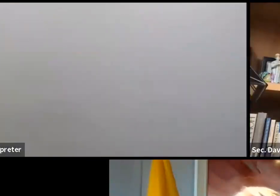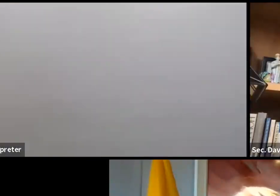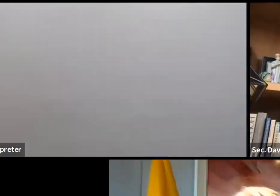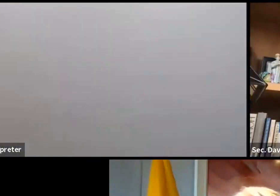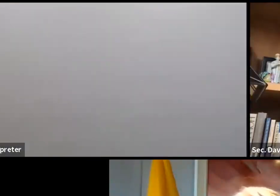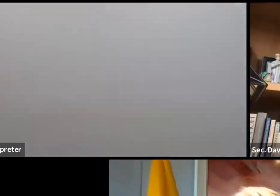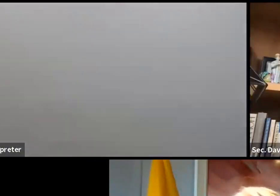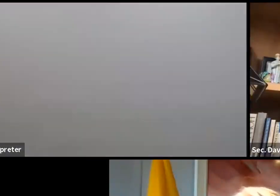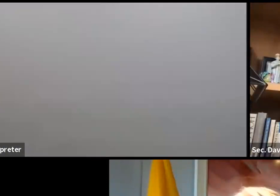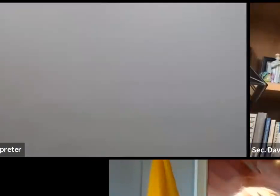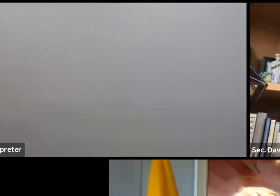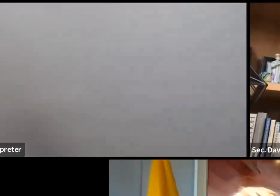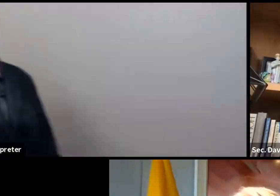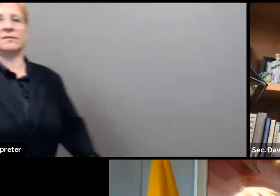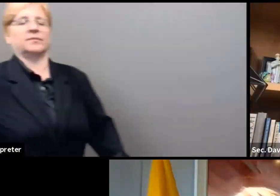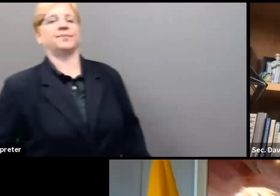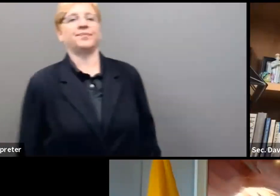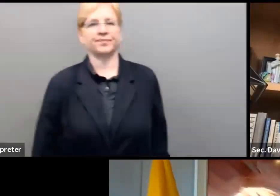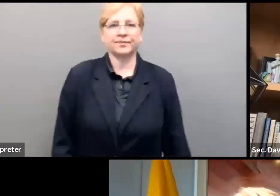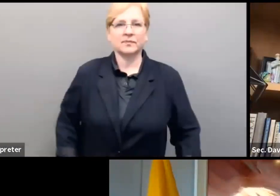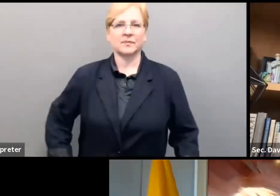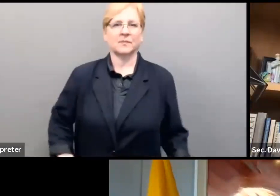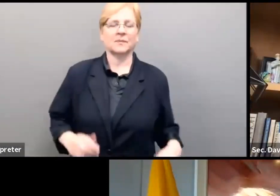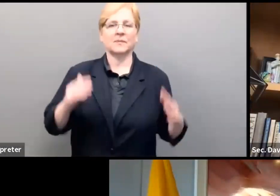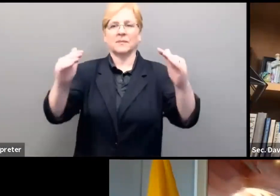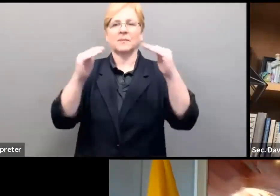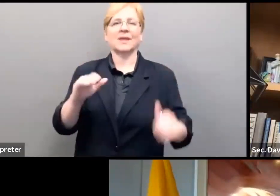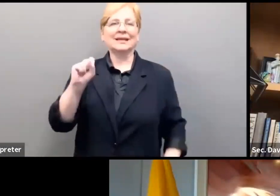información en los siguientes 2 meses. Eso es todo.